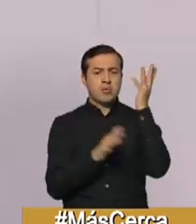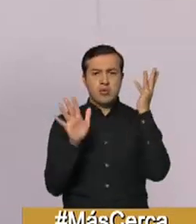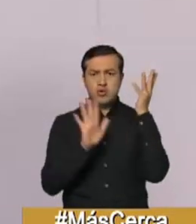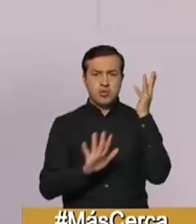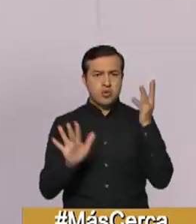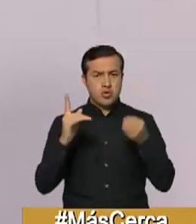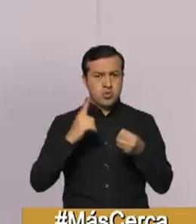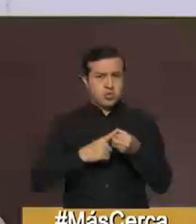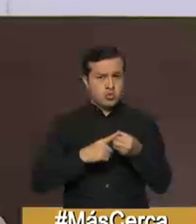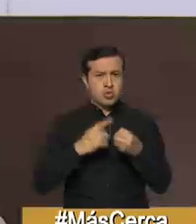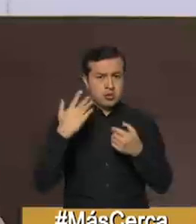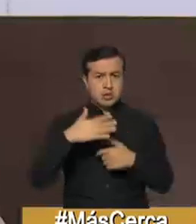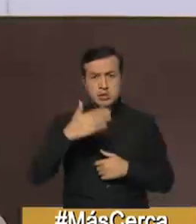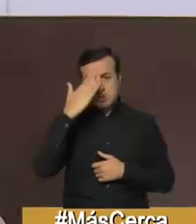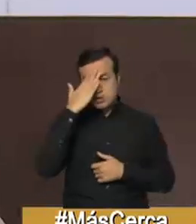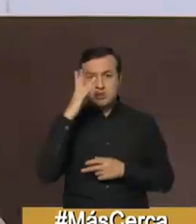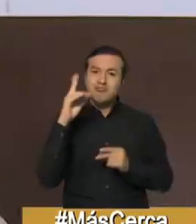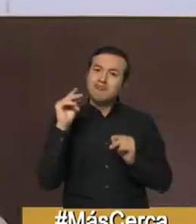ciudad, tal vez? No.